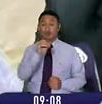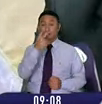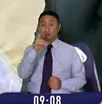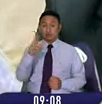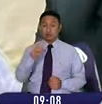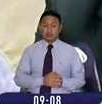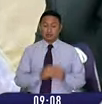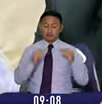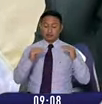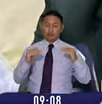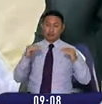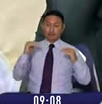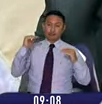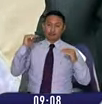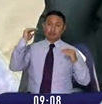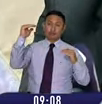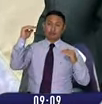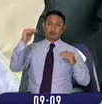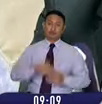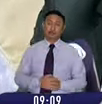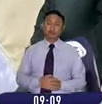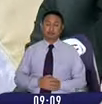año 2022